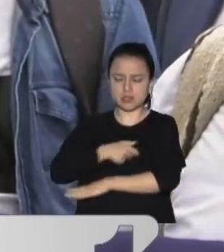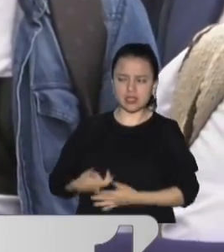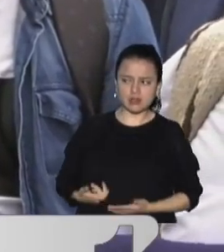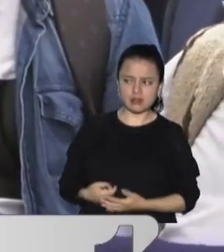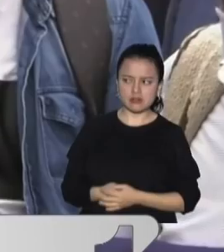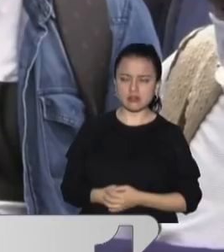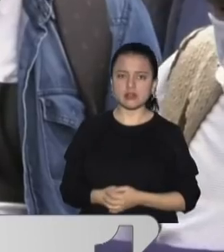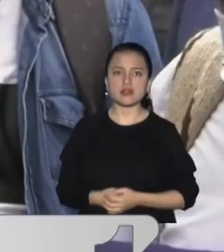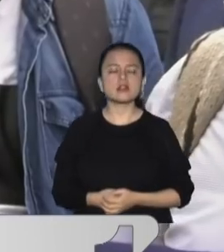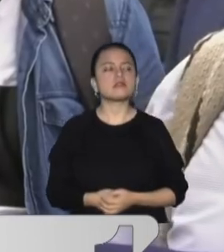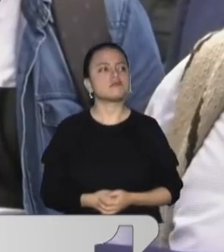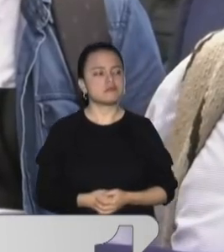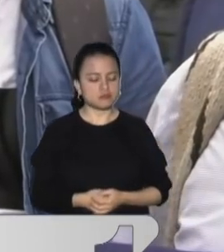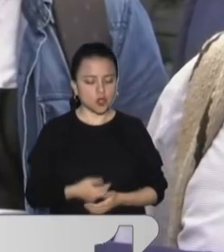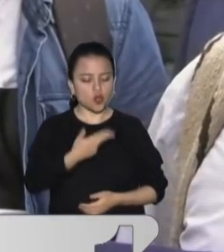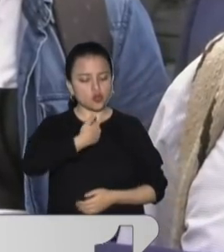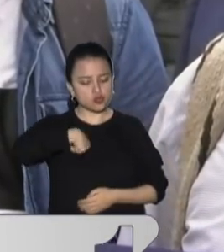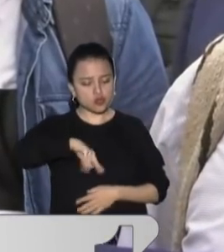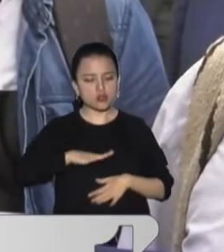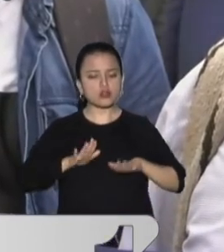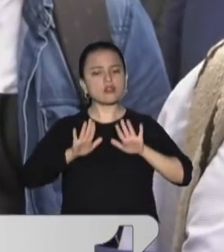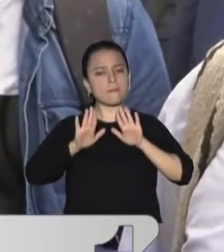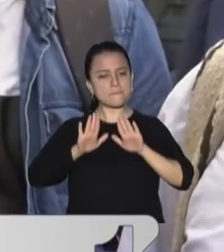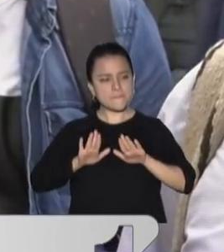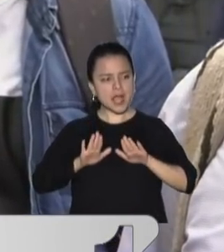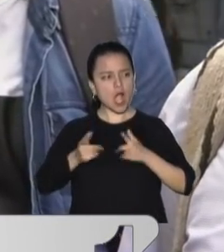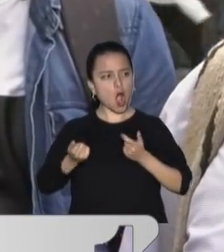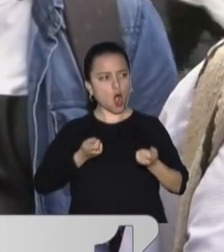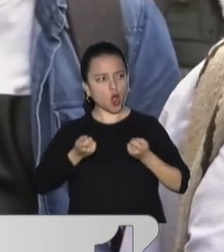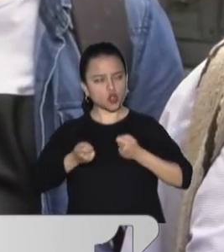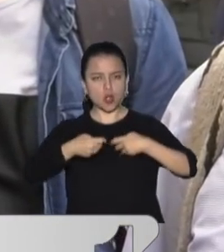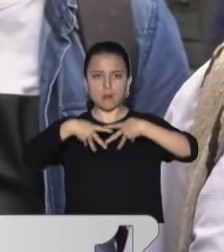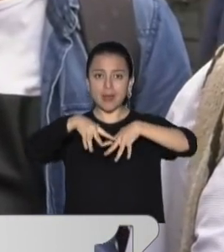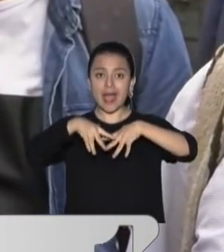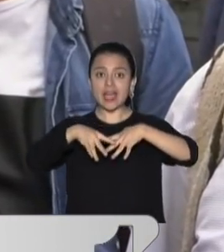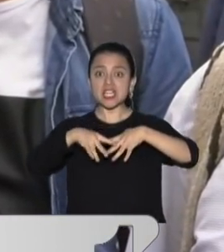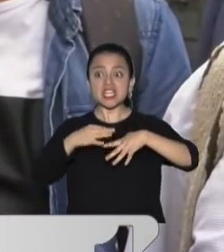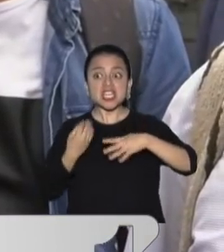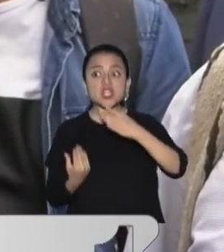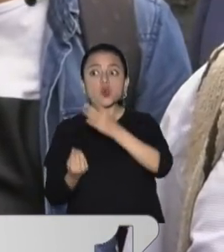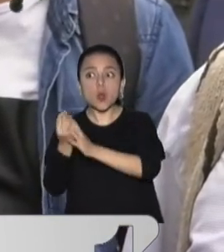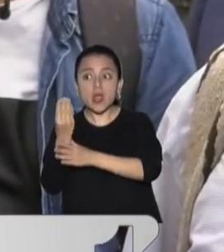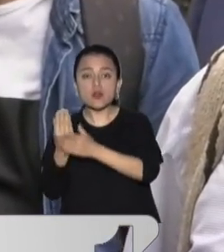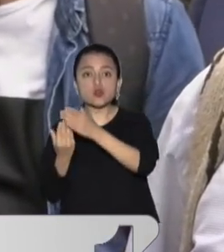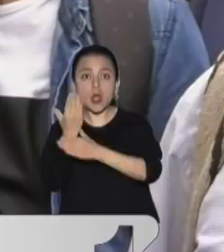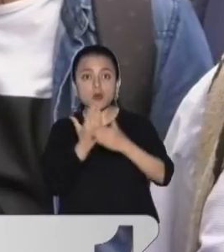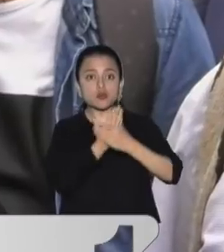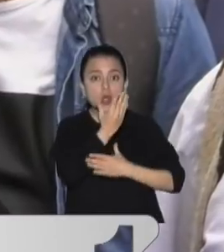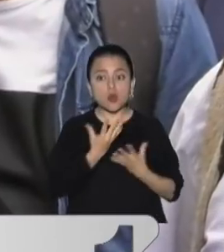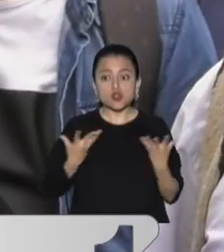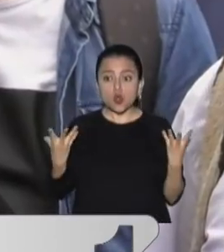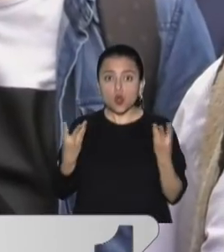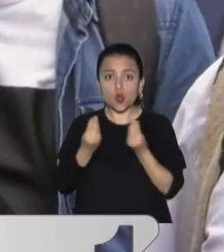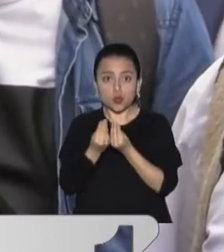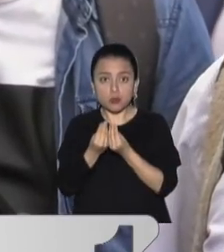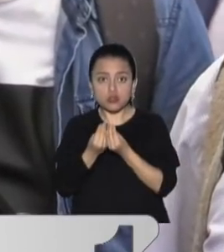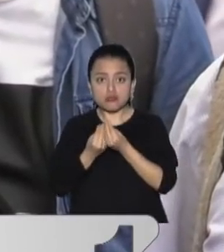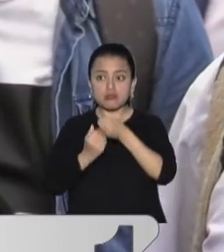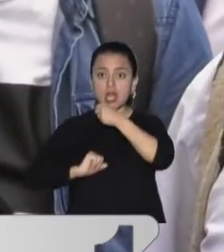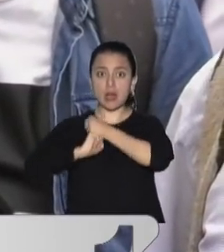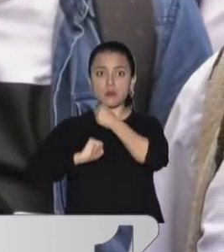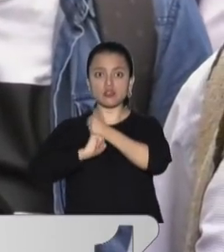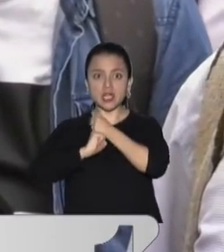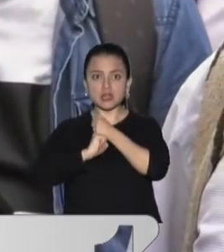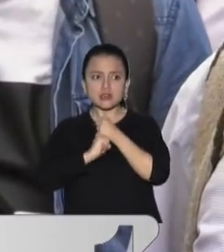venido fortaleciéndose, el paro pacífico. Hay nuevos sectores que se han movilizado después del 28 de abril.